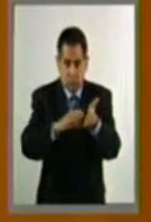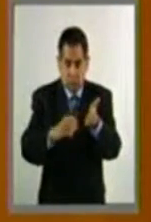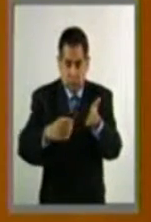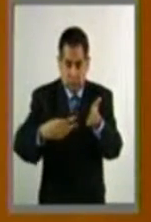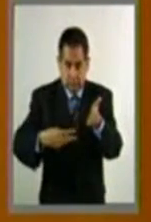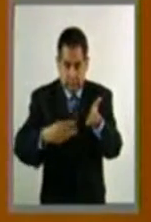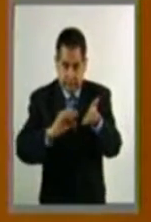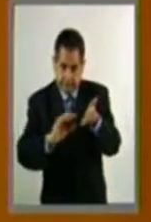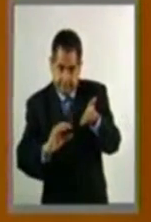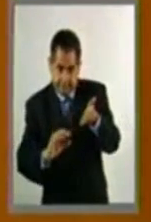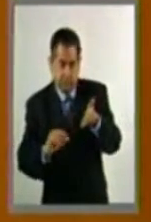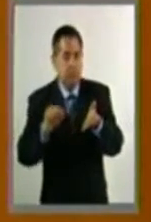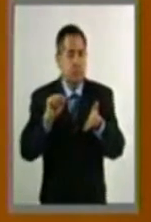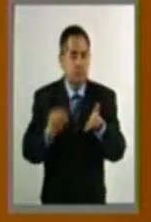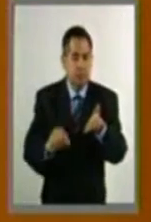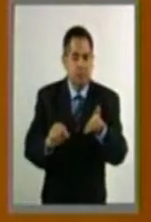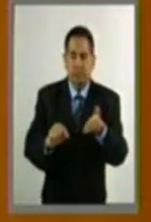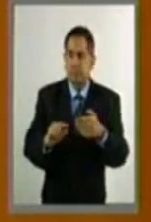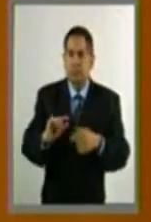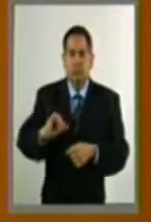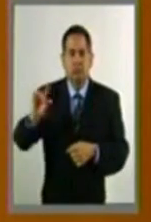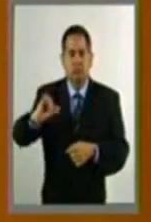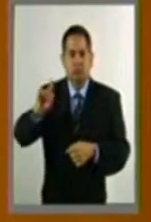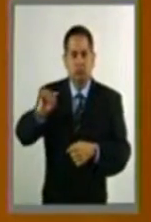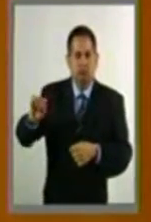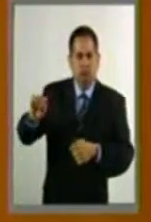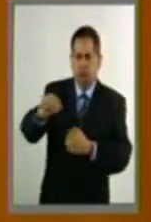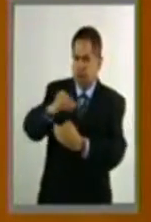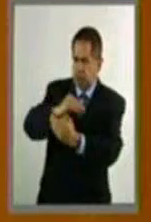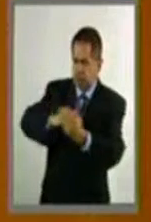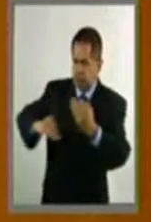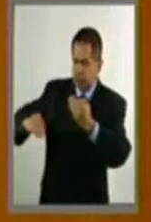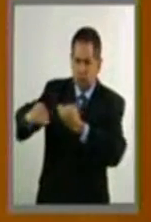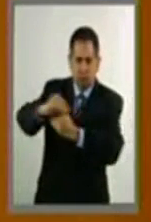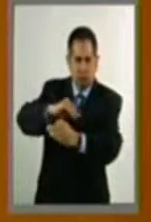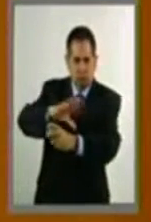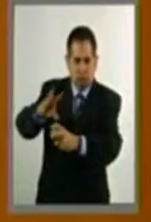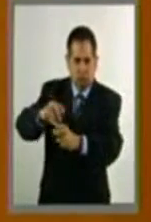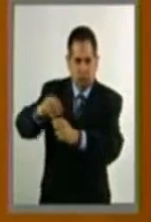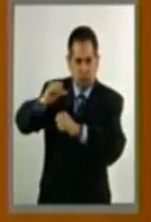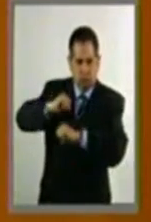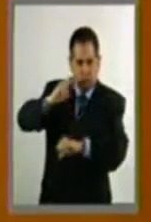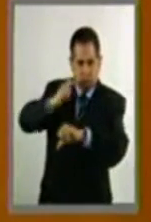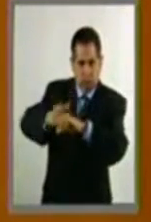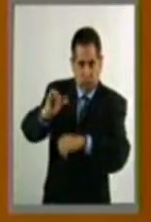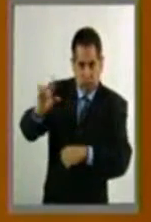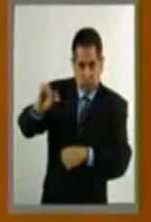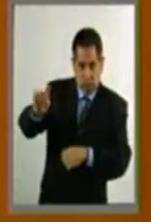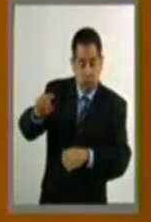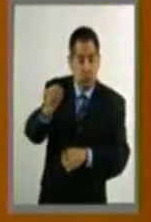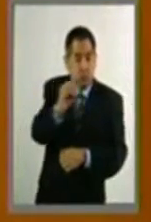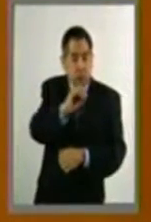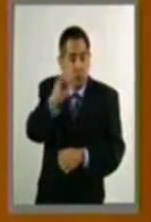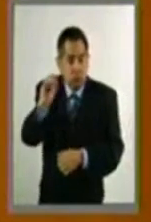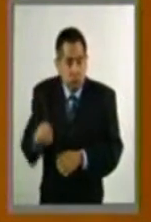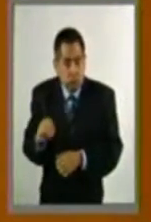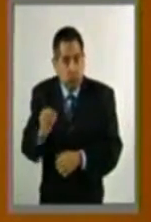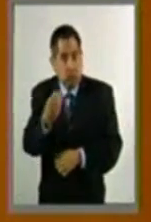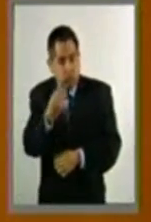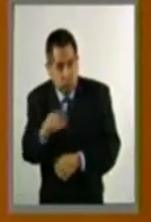señala: todas las autoridades en el ámbito de sus competencias tienen la obligación de